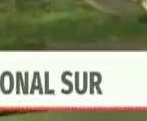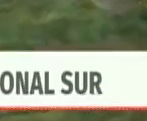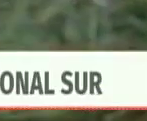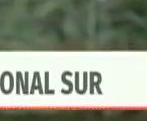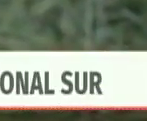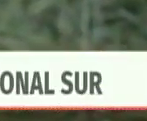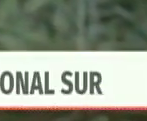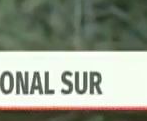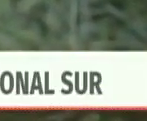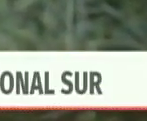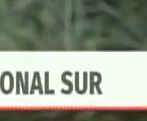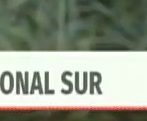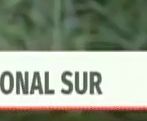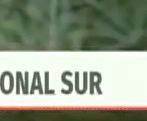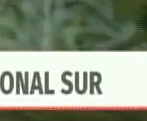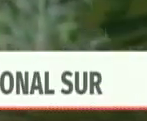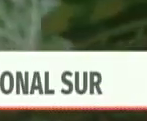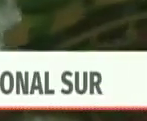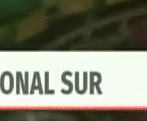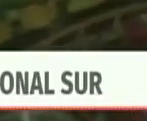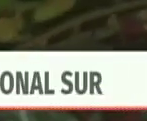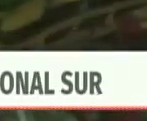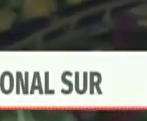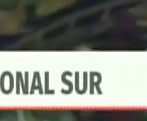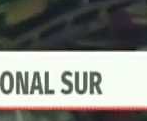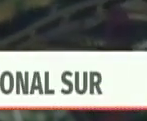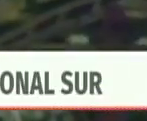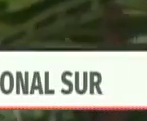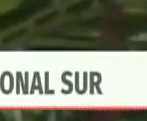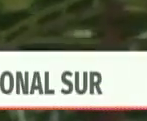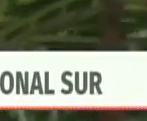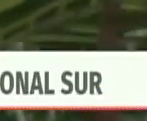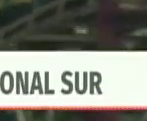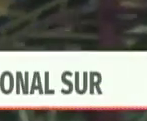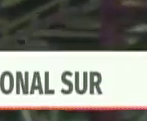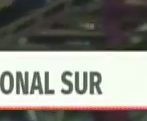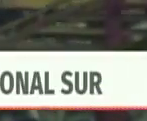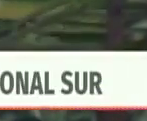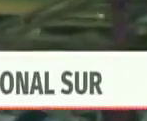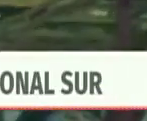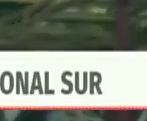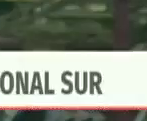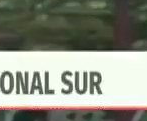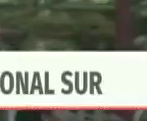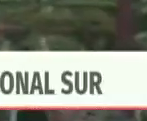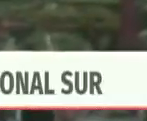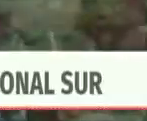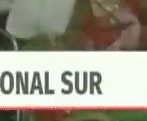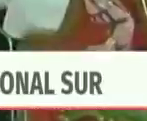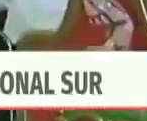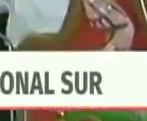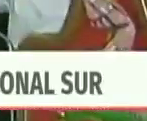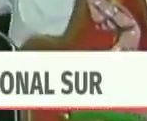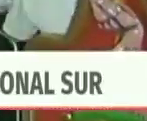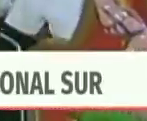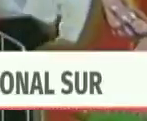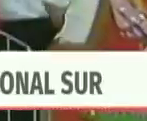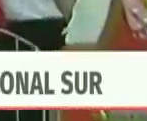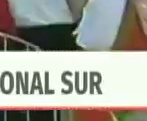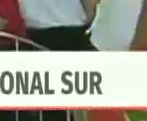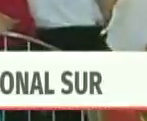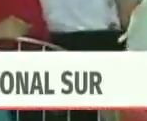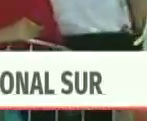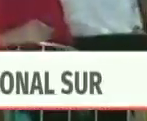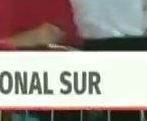saber también el presidente constitucional Nicolás Maduro. Un ambiente festivo, un ambiente cargado además de luces.